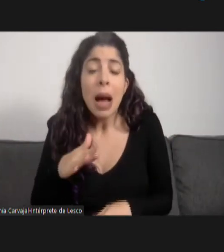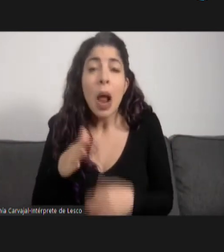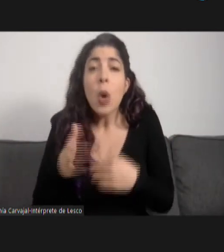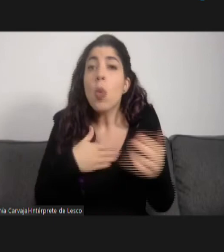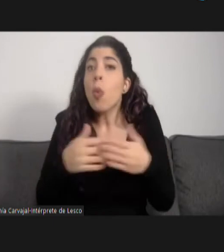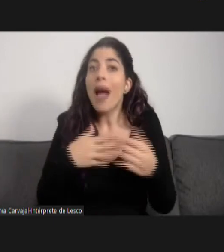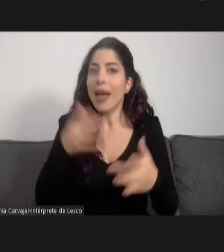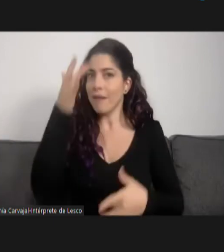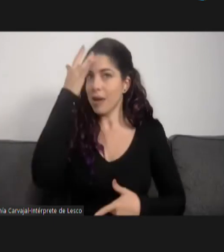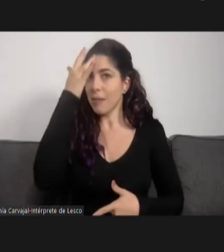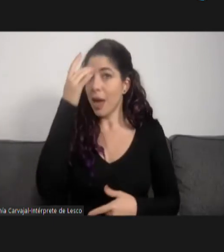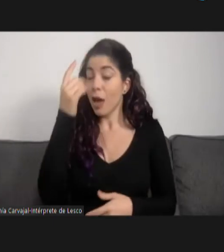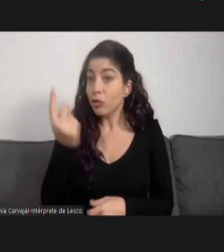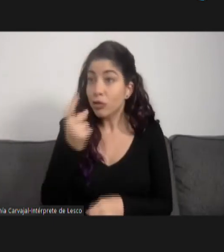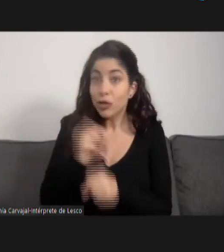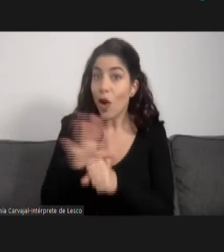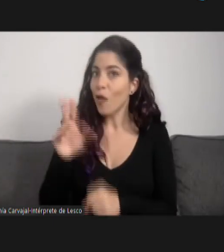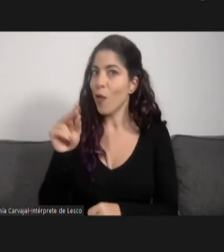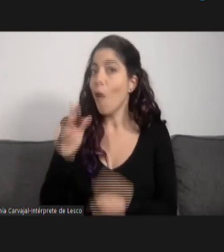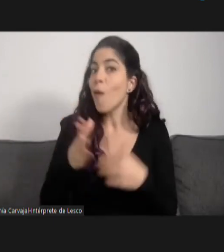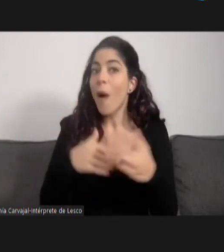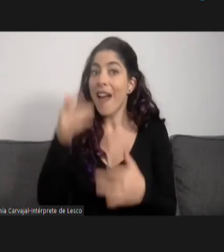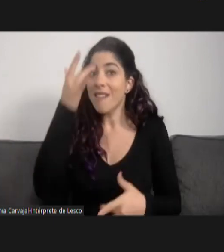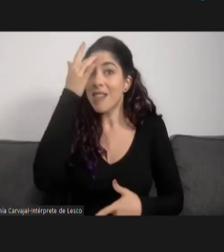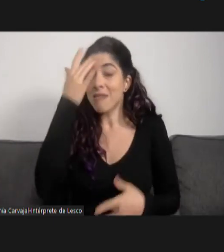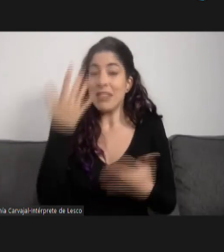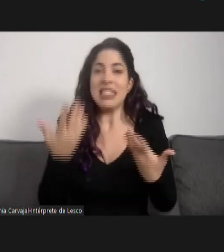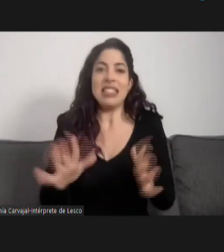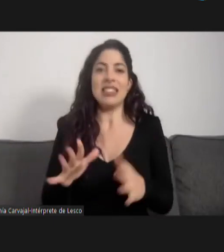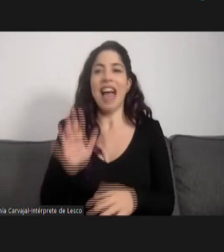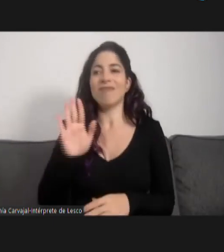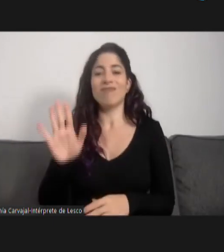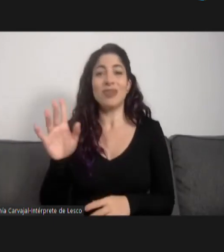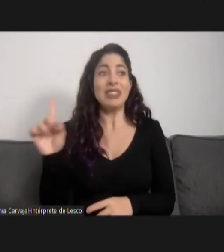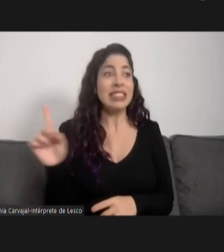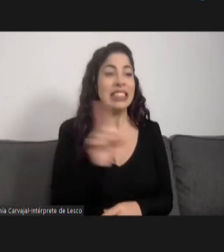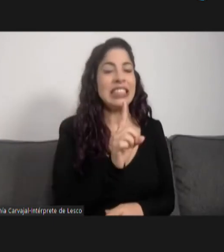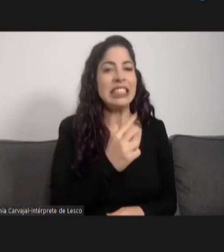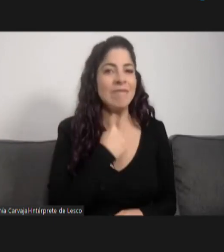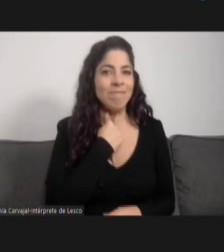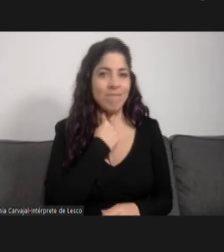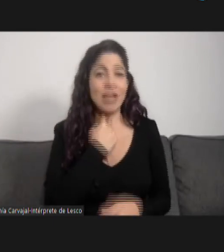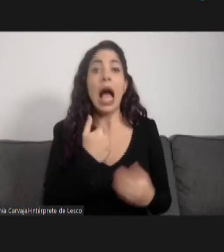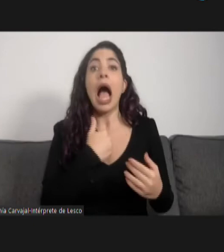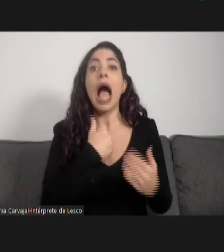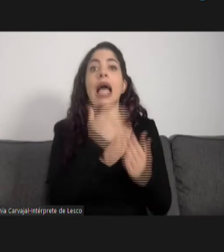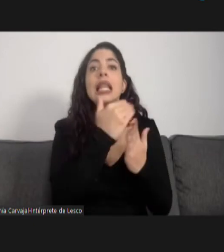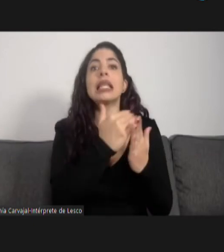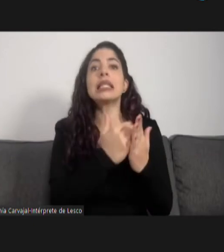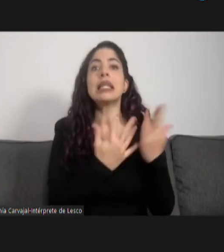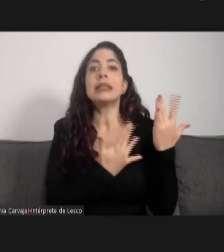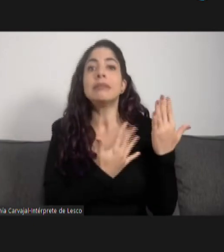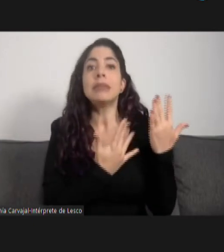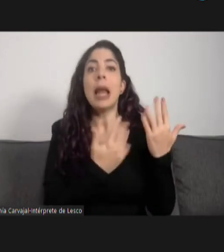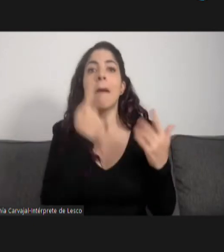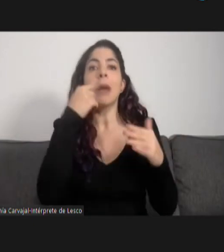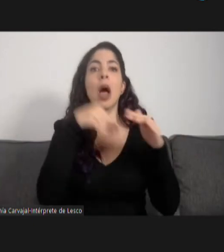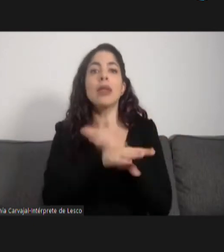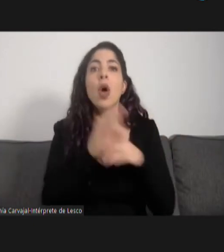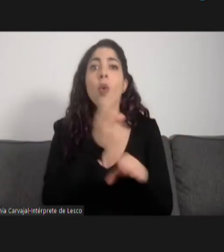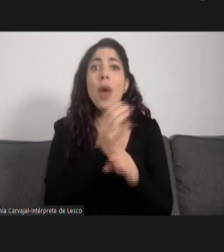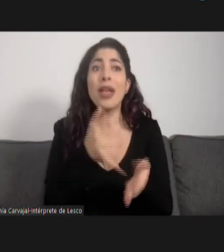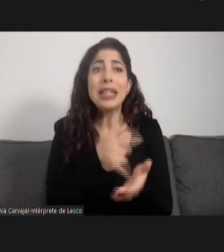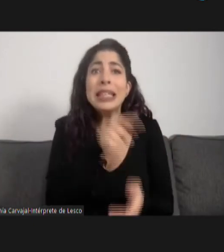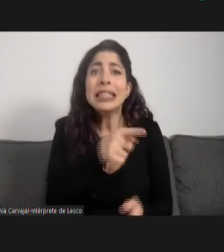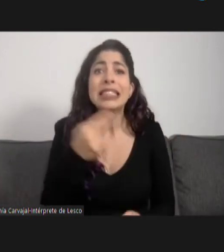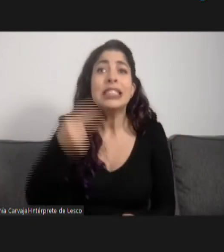padecimiento, no solamente de COVID, ya está comprometida. Ya hay listas de espera para entrar en cuidados intensivos. Eso nunca se ha